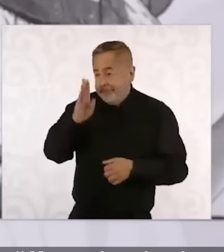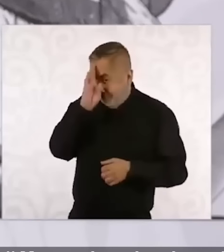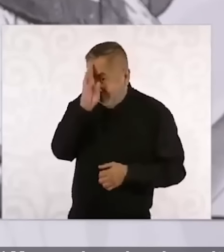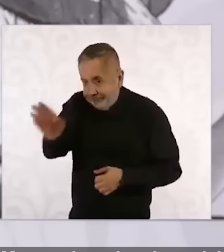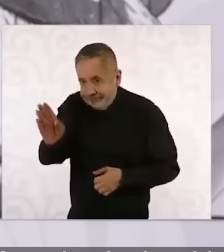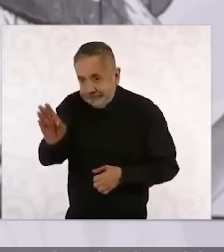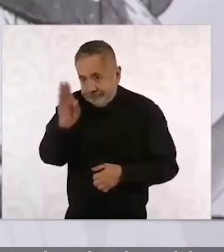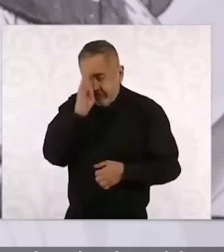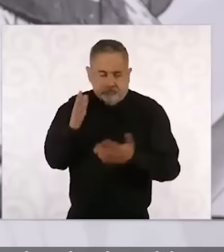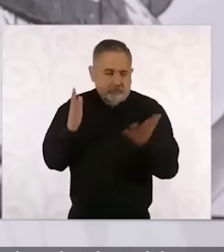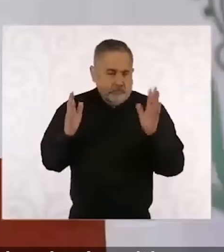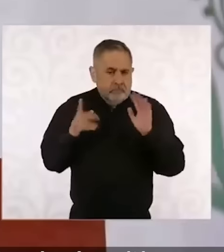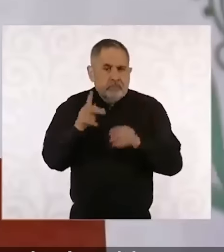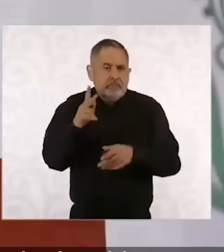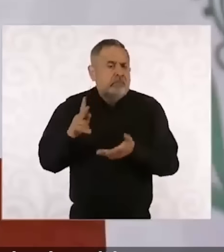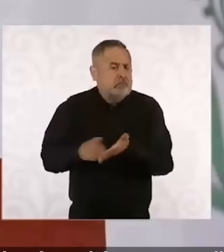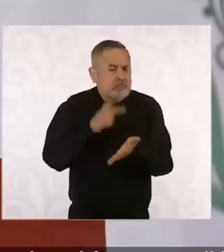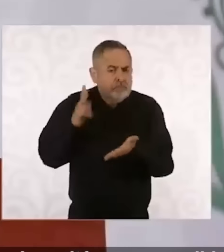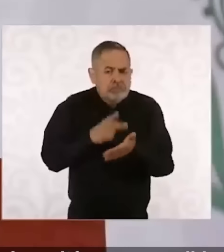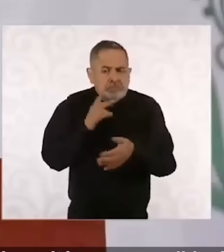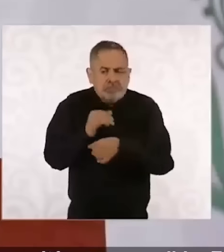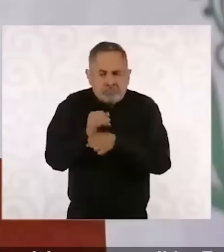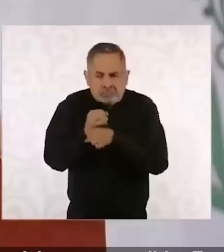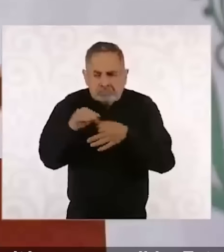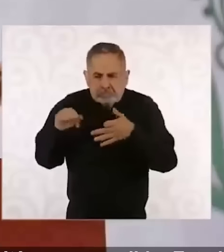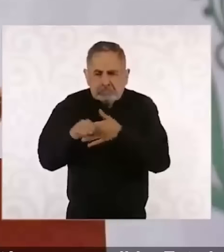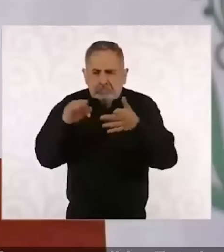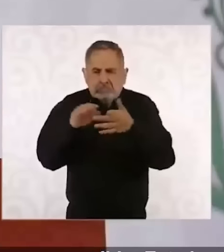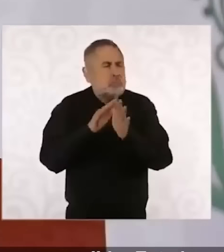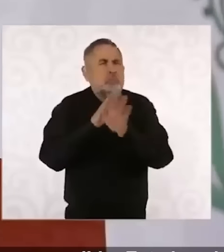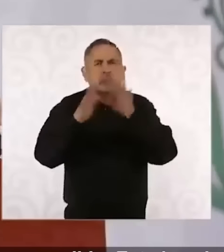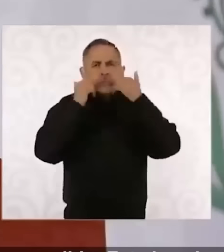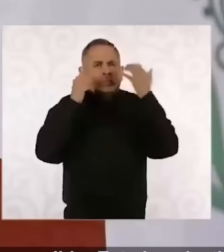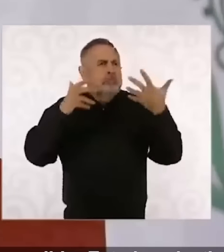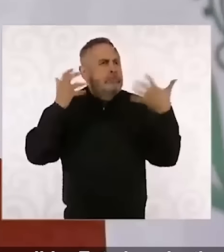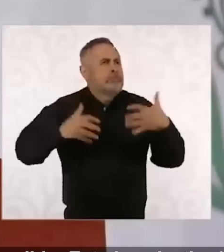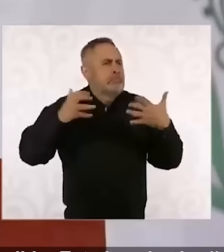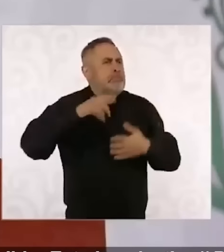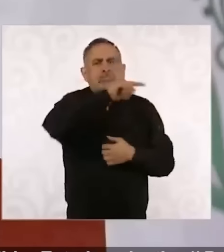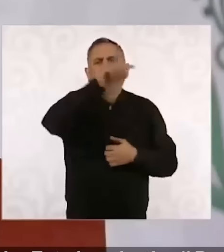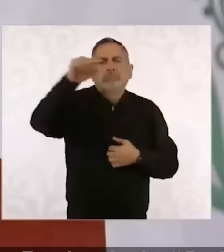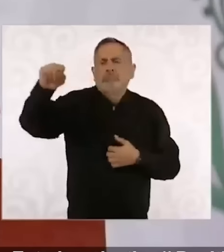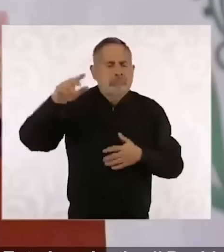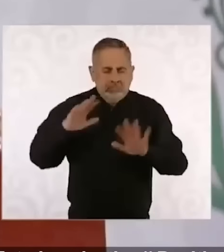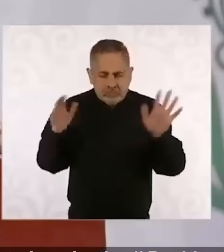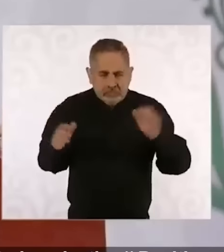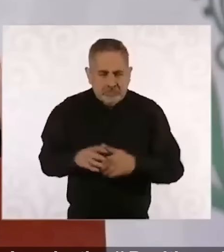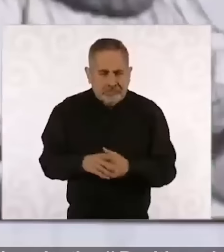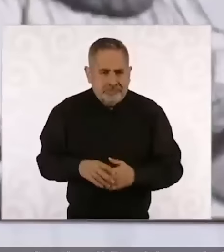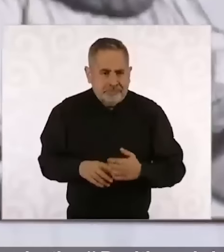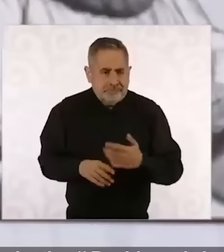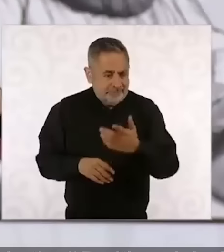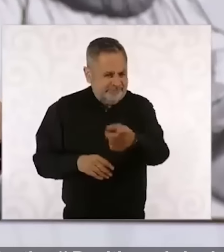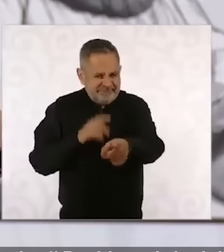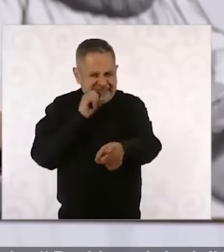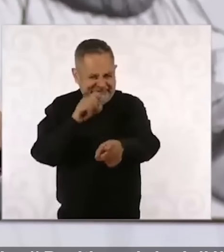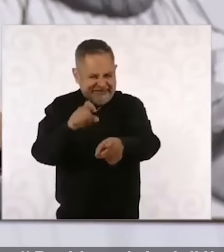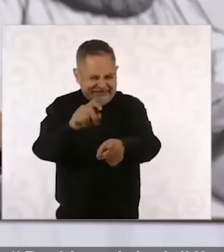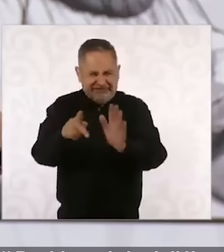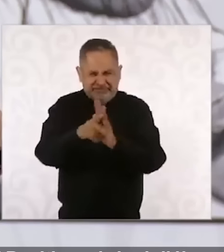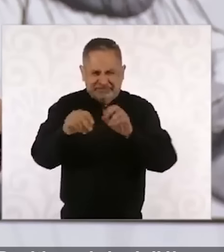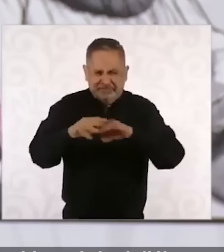Entonces, pero son inspecciones rutinarias que hacen a cualquier empresa, porque salió También que si a este